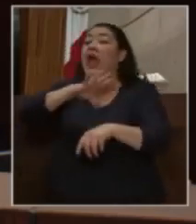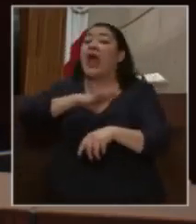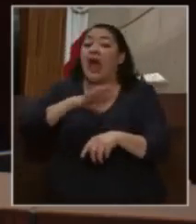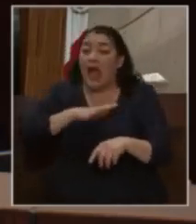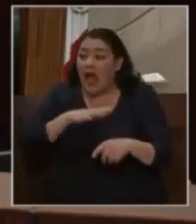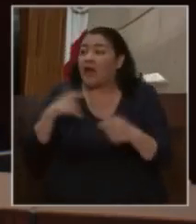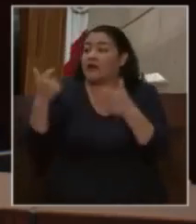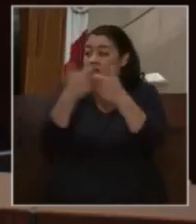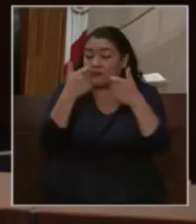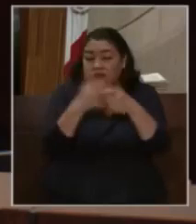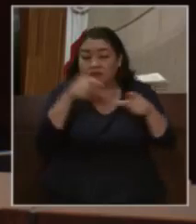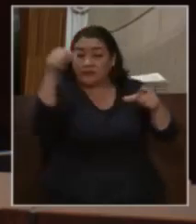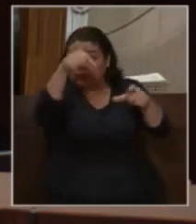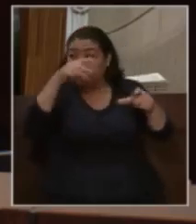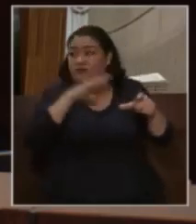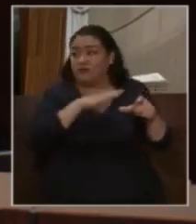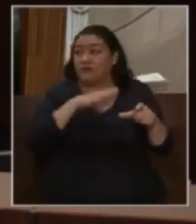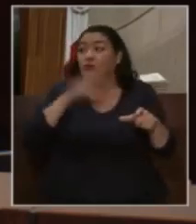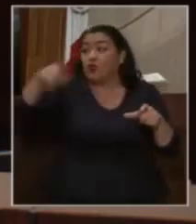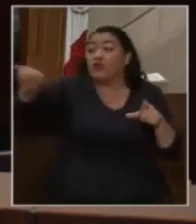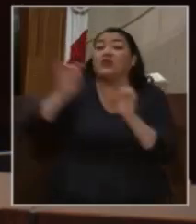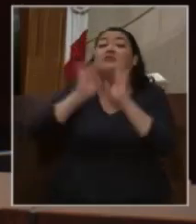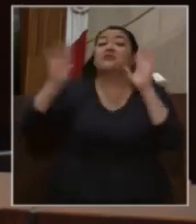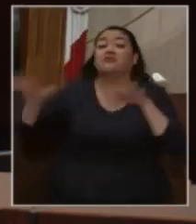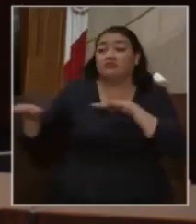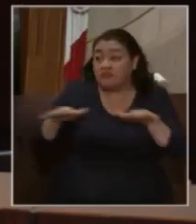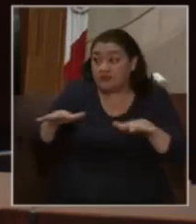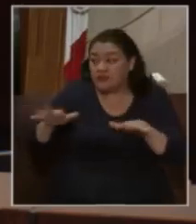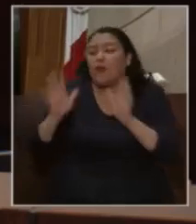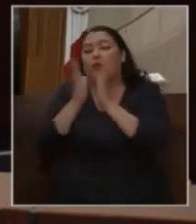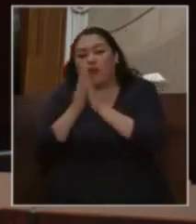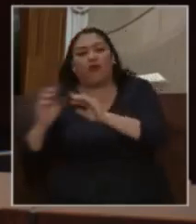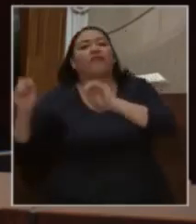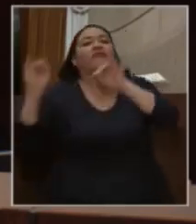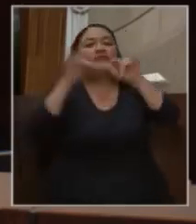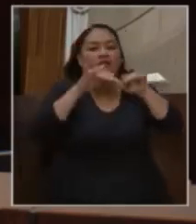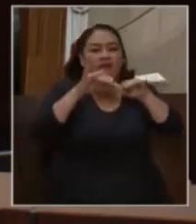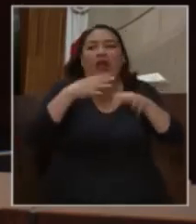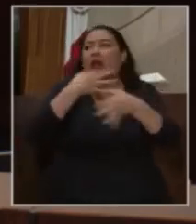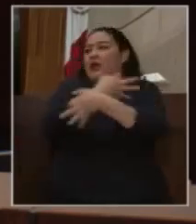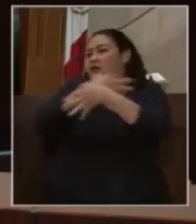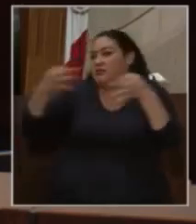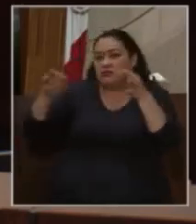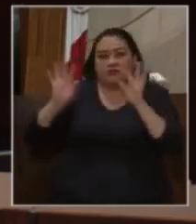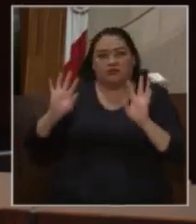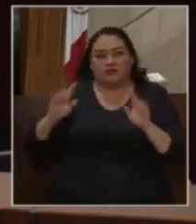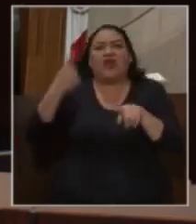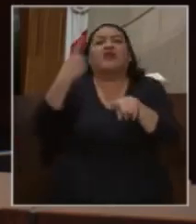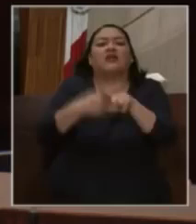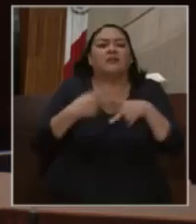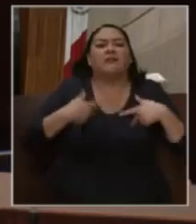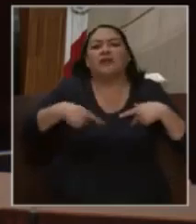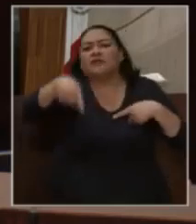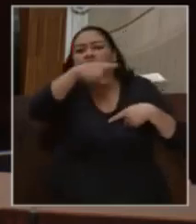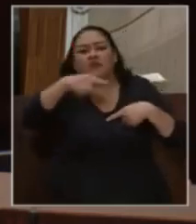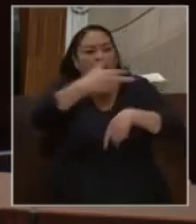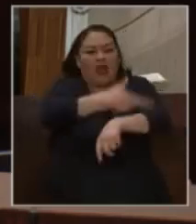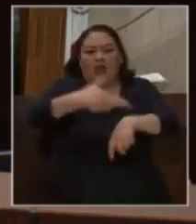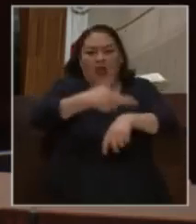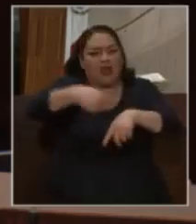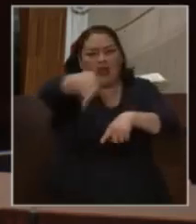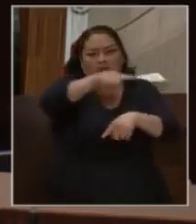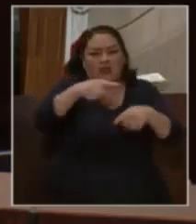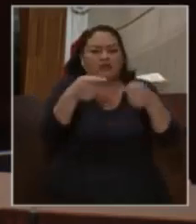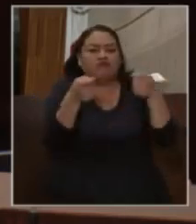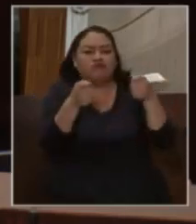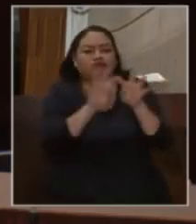de un canal para ayudar a las víctimas del sismo del año pasado. La participación de ciudadanos en distintas etapas de la operación